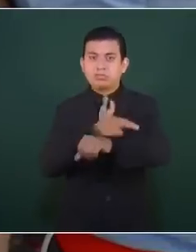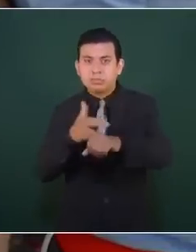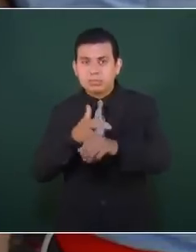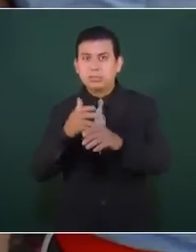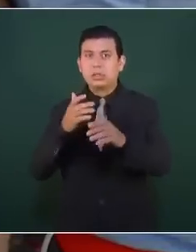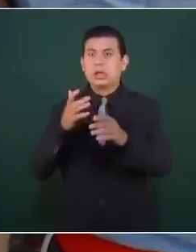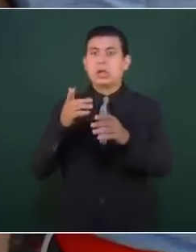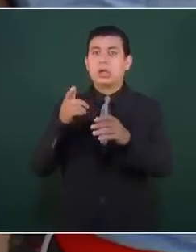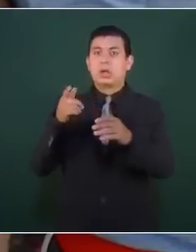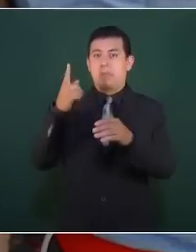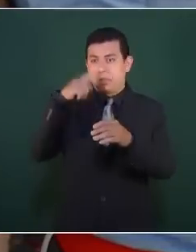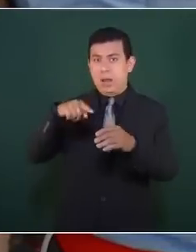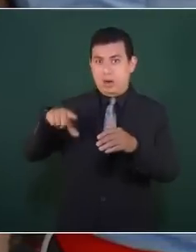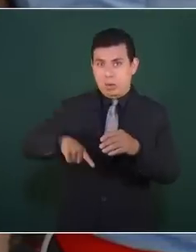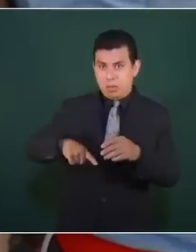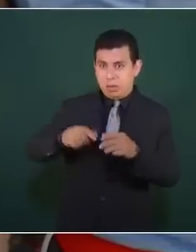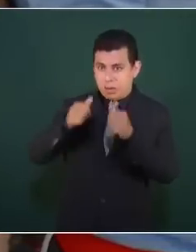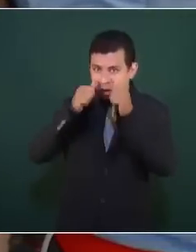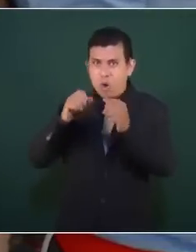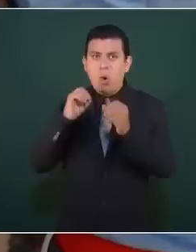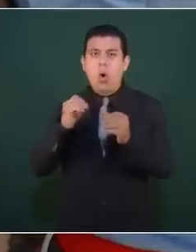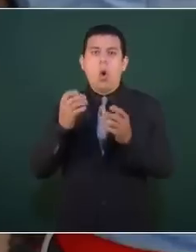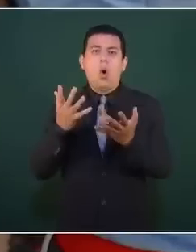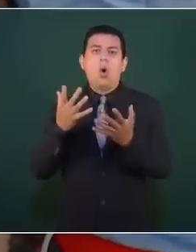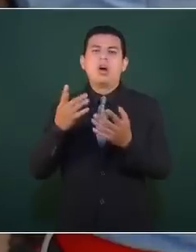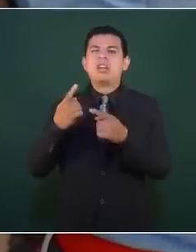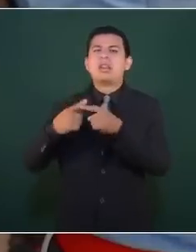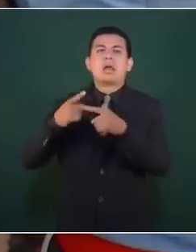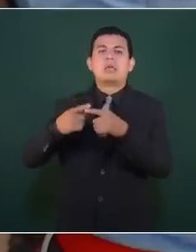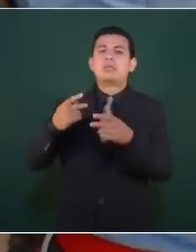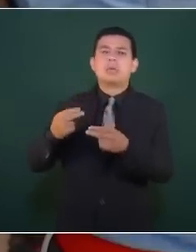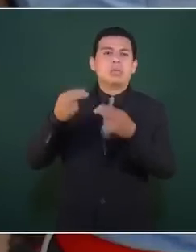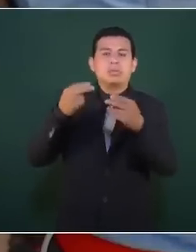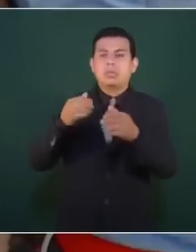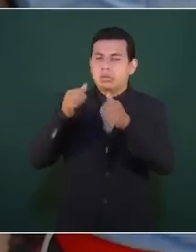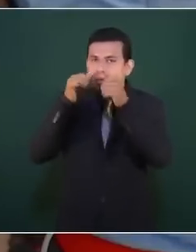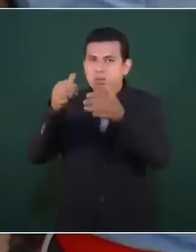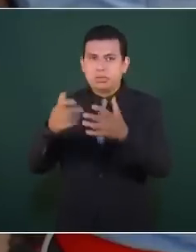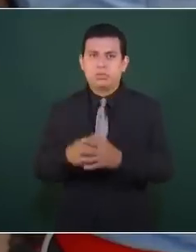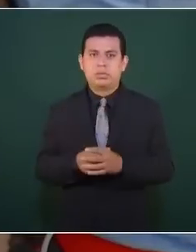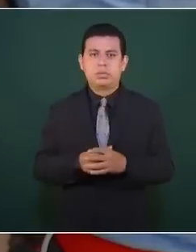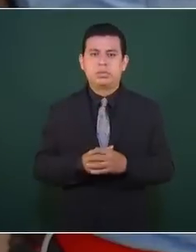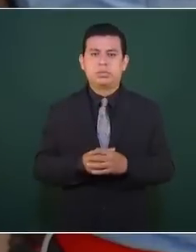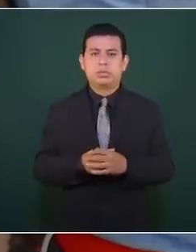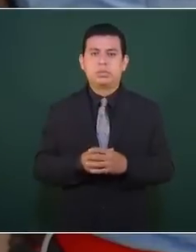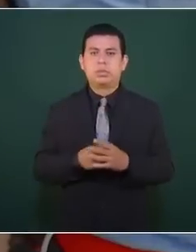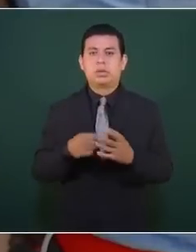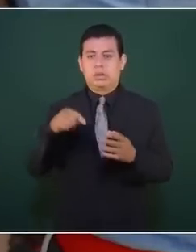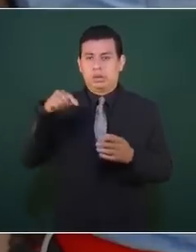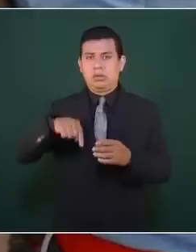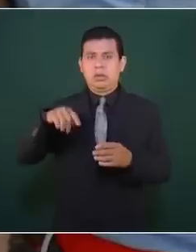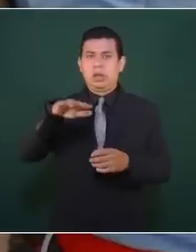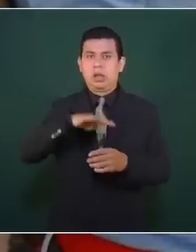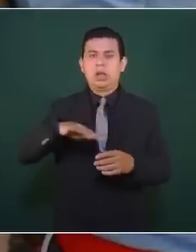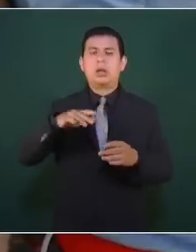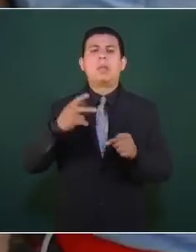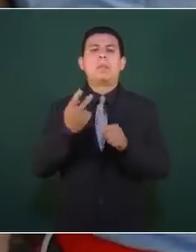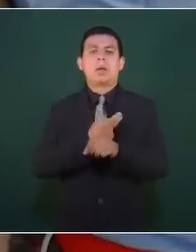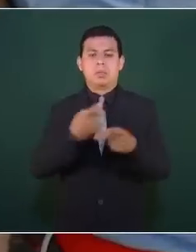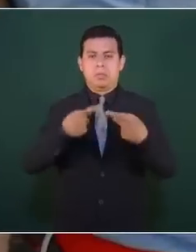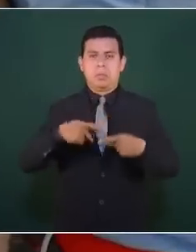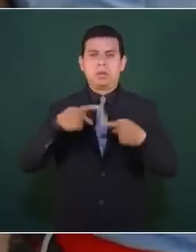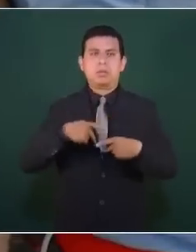como privada. Y nada más rápido, en temas de Oaxaca, ayer se encontró usted con varias protestas de trabajadores de salud que